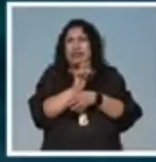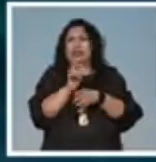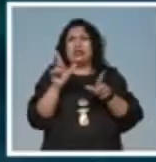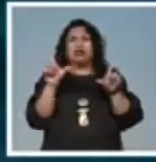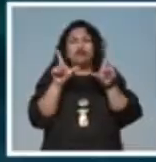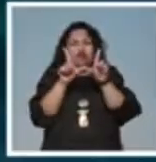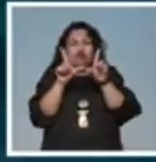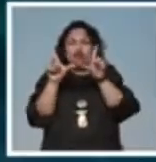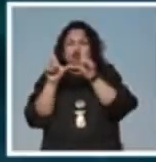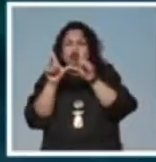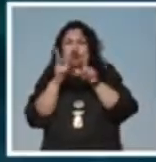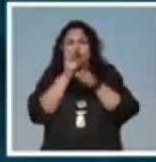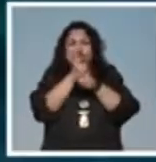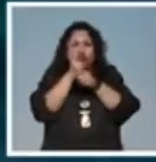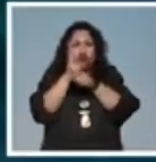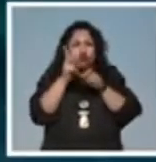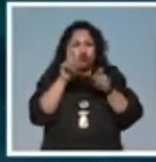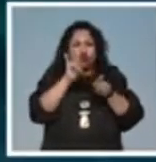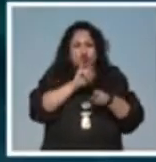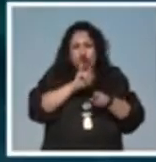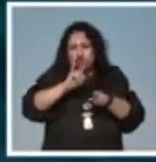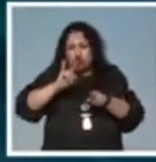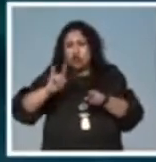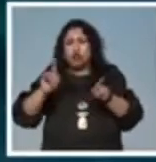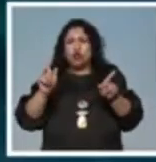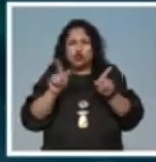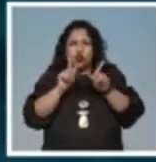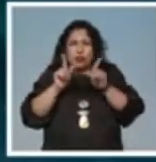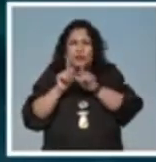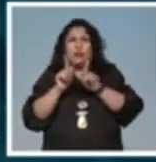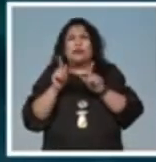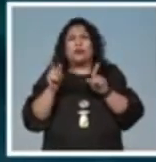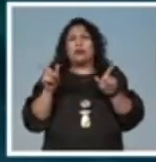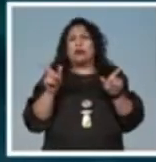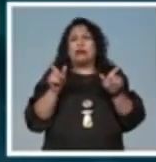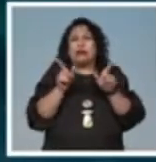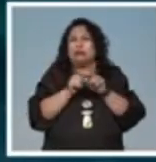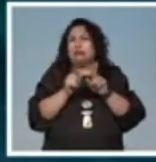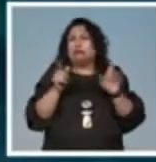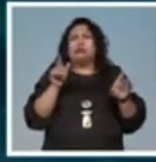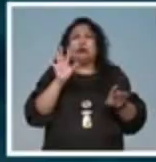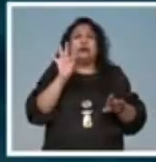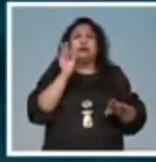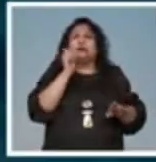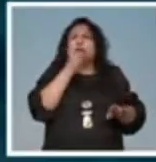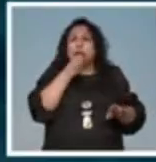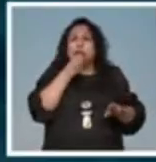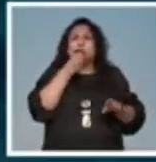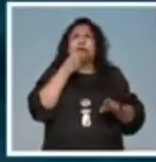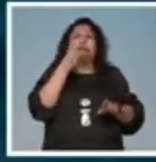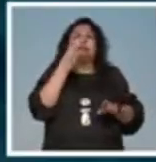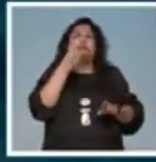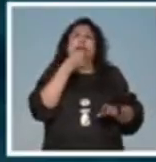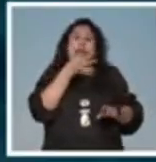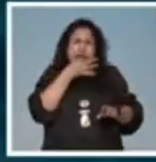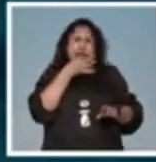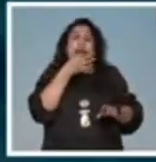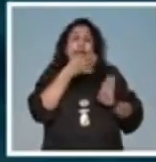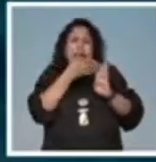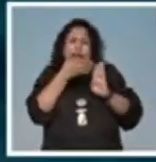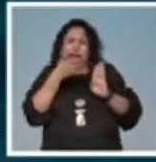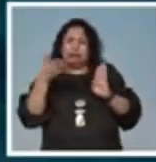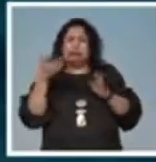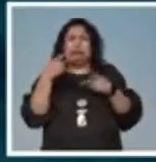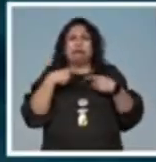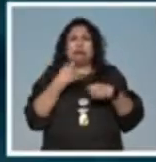pequeñas viñetas, pequeños trabajos muy cortos, de 40 segundos, de 3 minutos, sobre